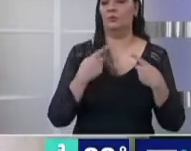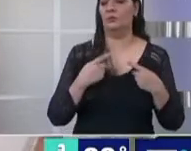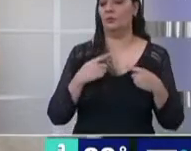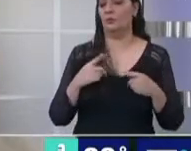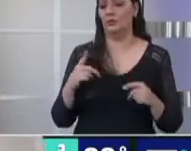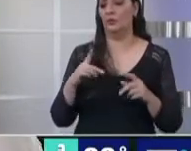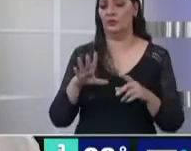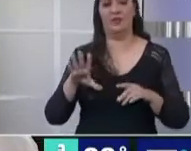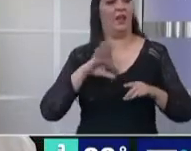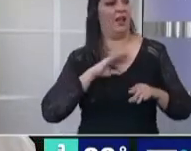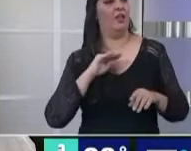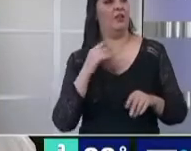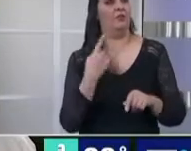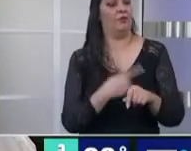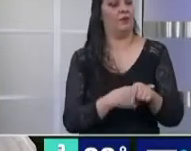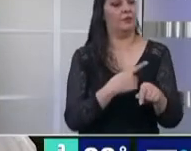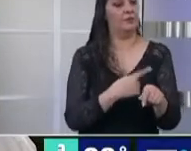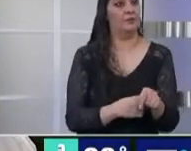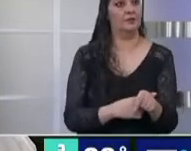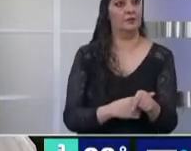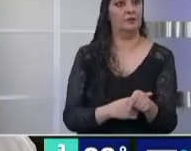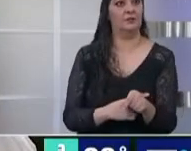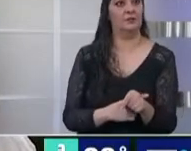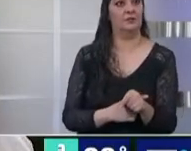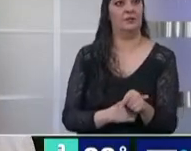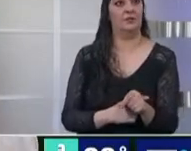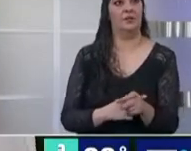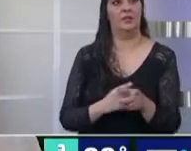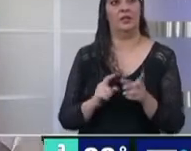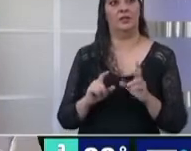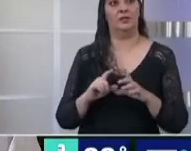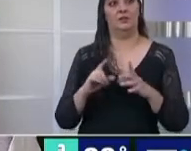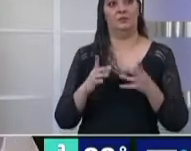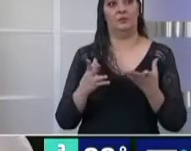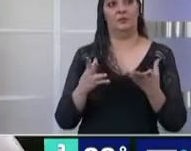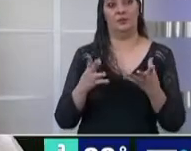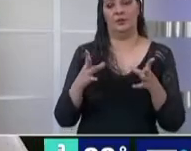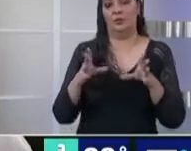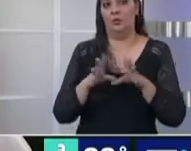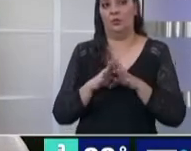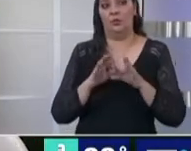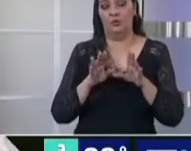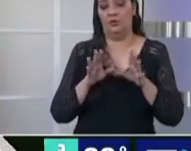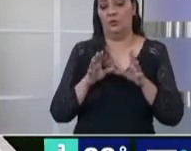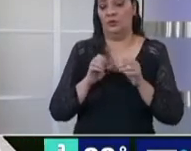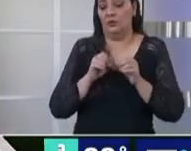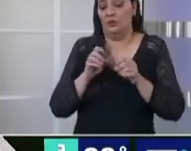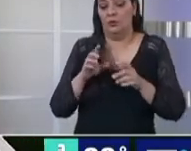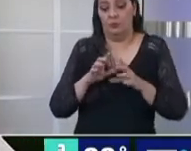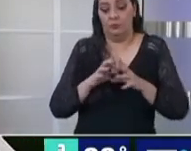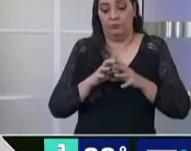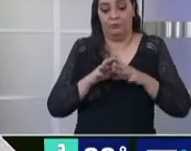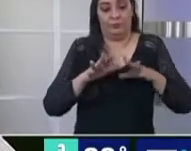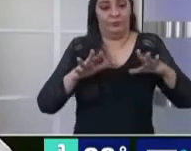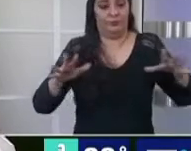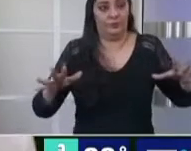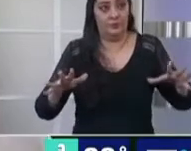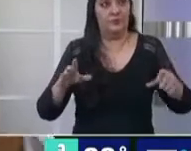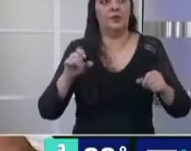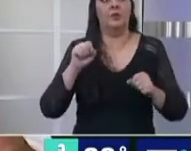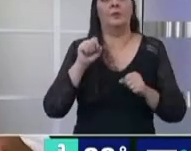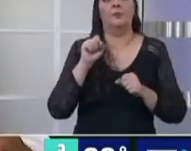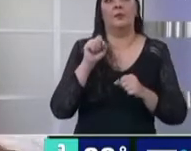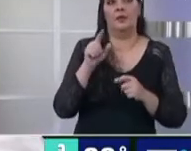están contagiadas, las demás las protegen y no se contagian, como las capas de cebolla. Eso no aplica para una pandemia, aplica